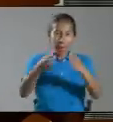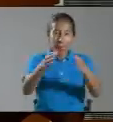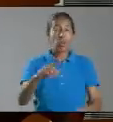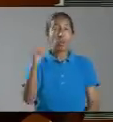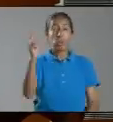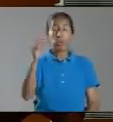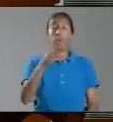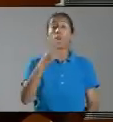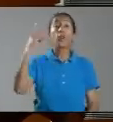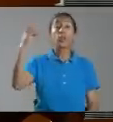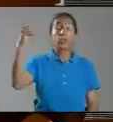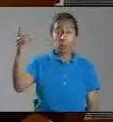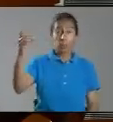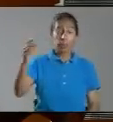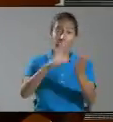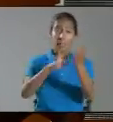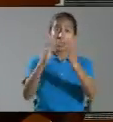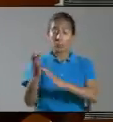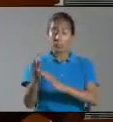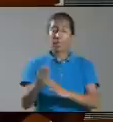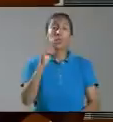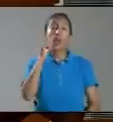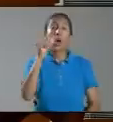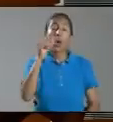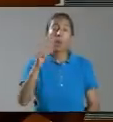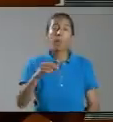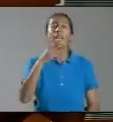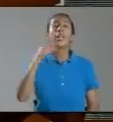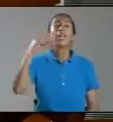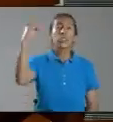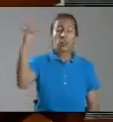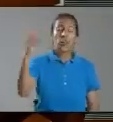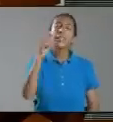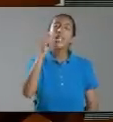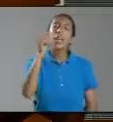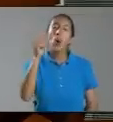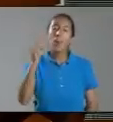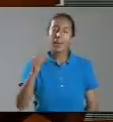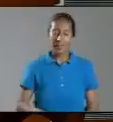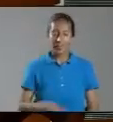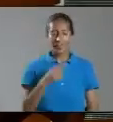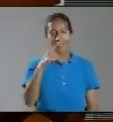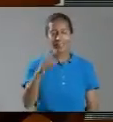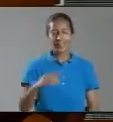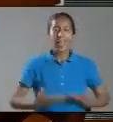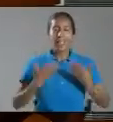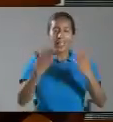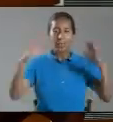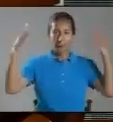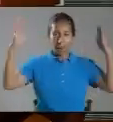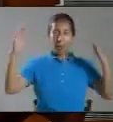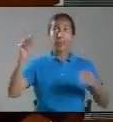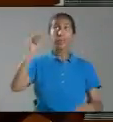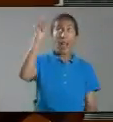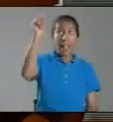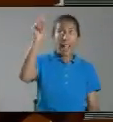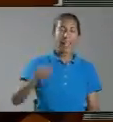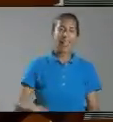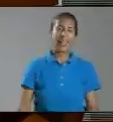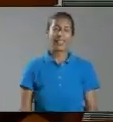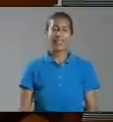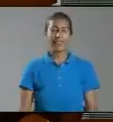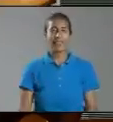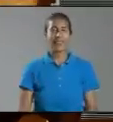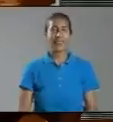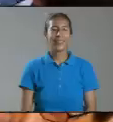es Jesucristo hombre, Dios y hombre. Dios y hombre, denle un aplauso a Él, que